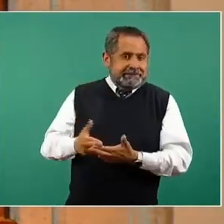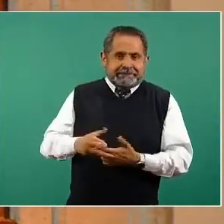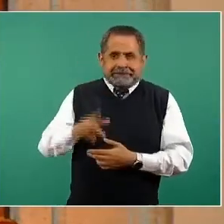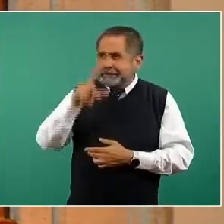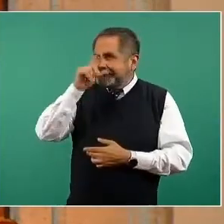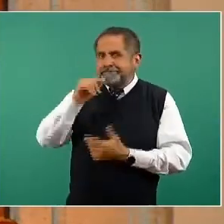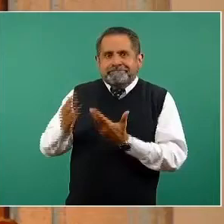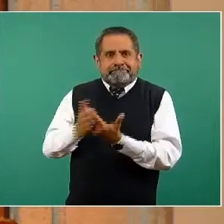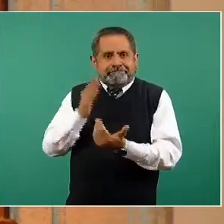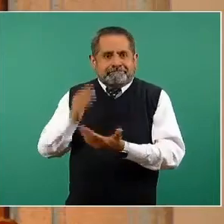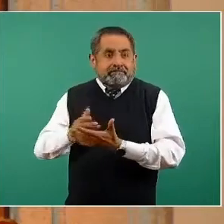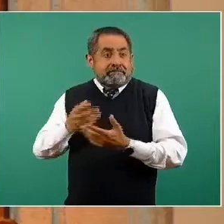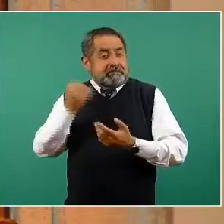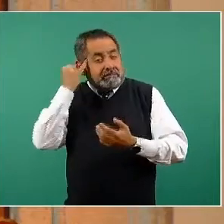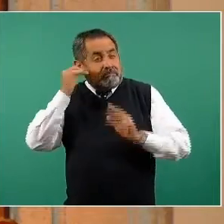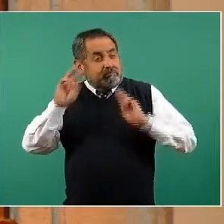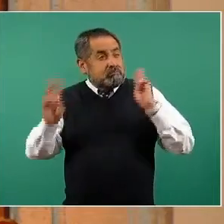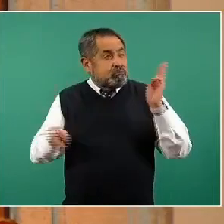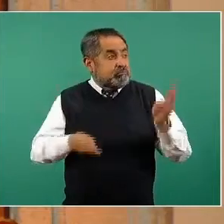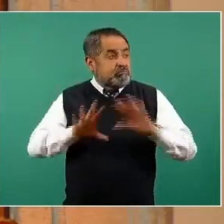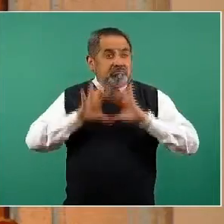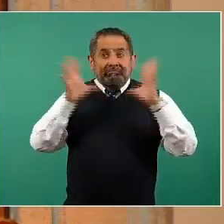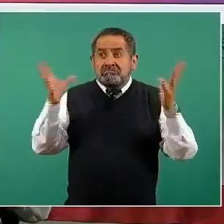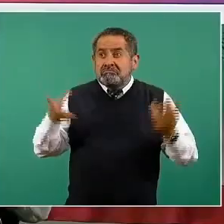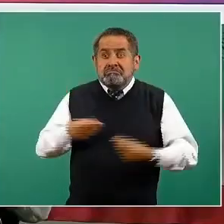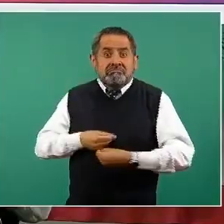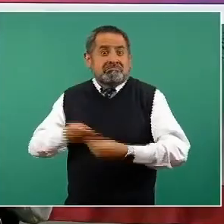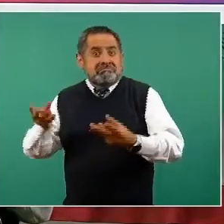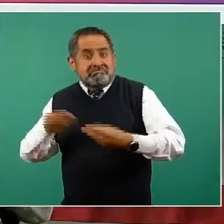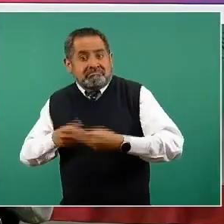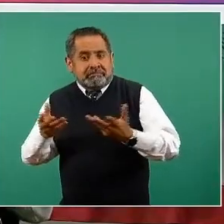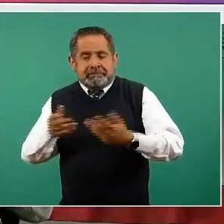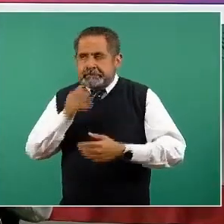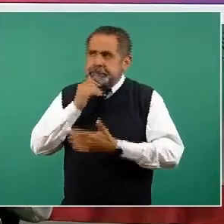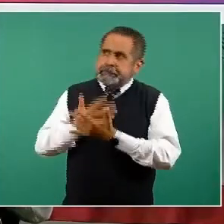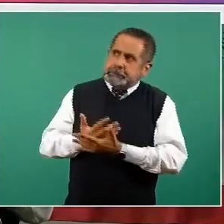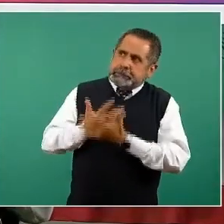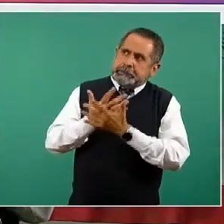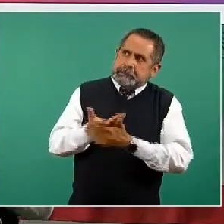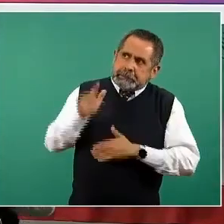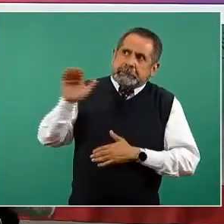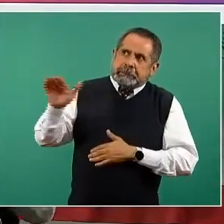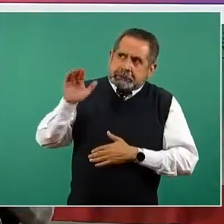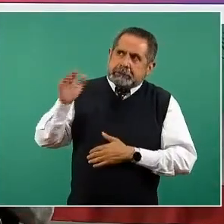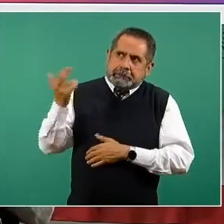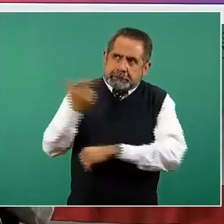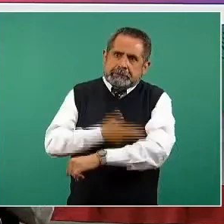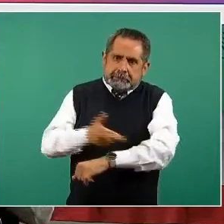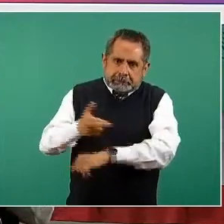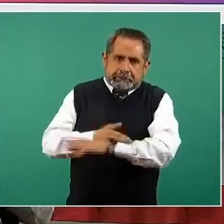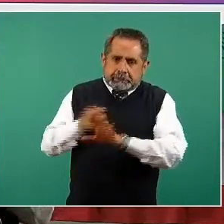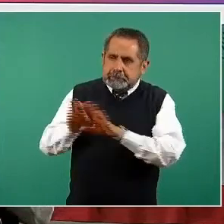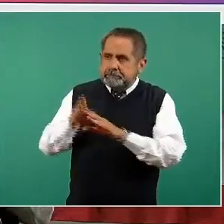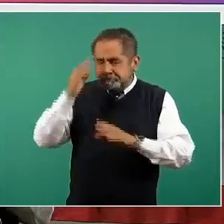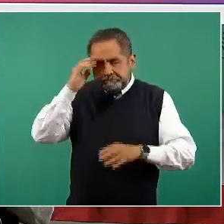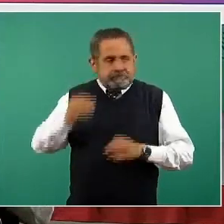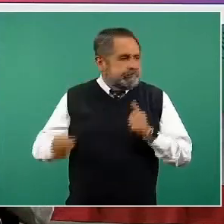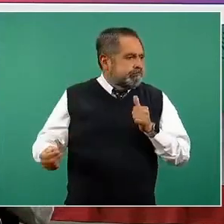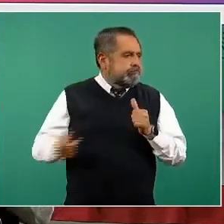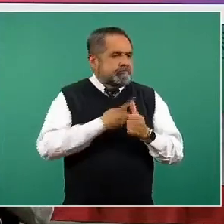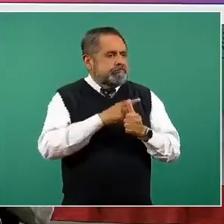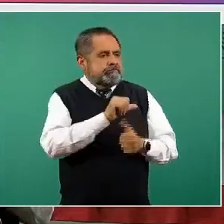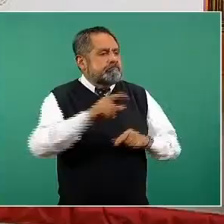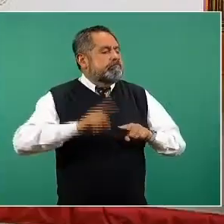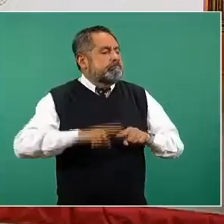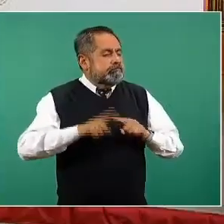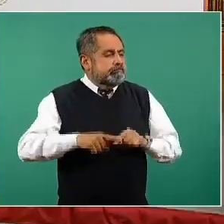obviamente, dar respuesta a las necesidades de todo el mundo. Por lo tanto, necesitamos sí ejercer un criterio de priorización, que es